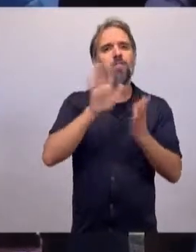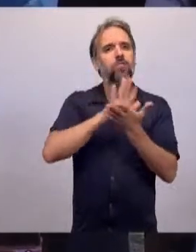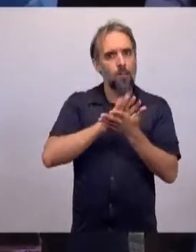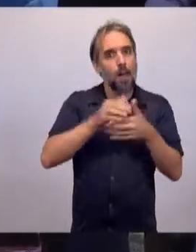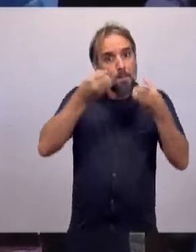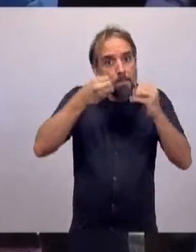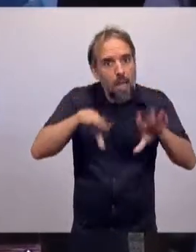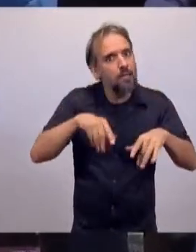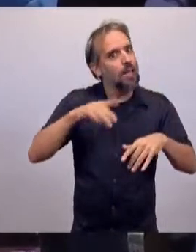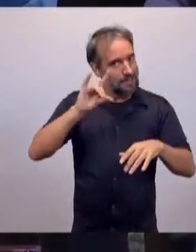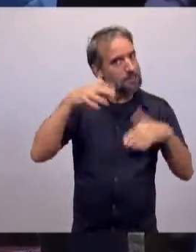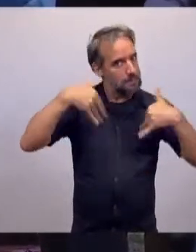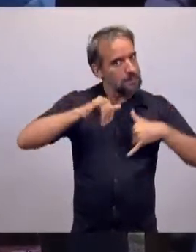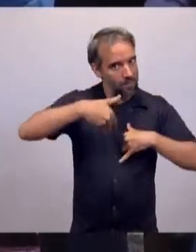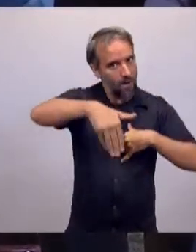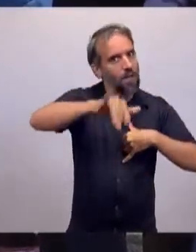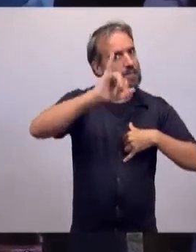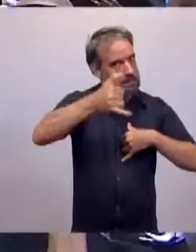duro.